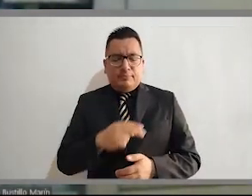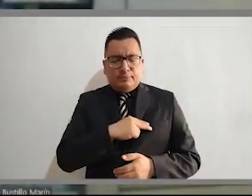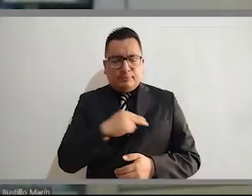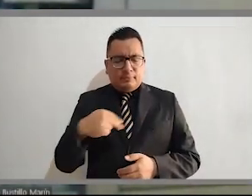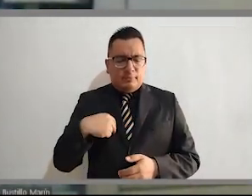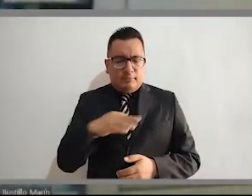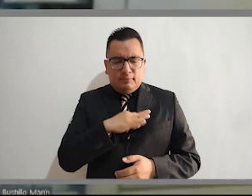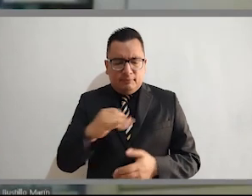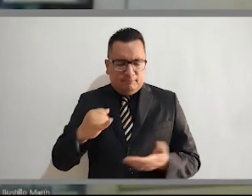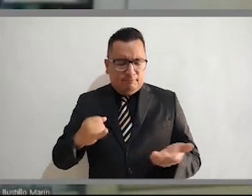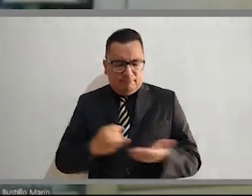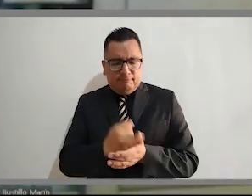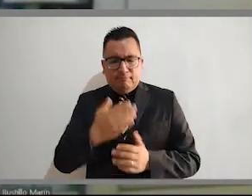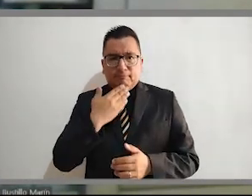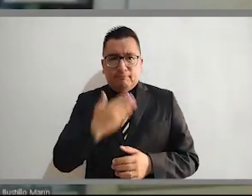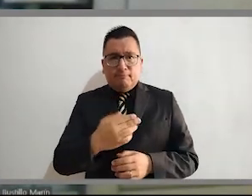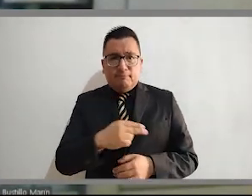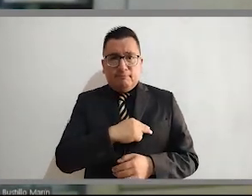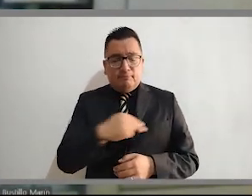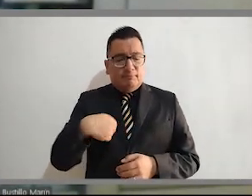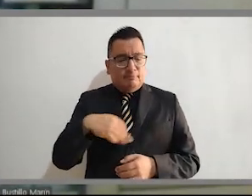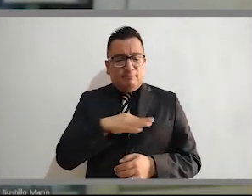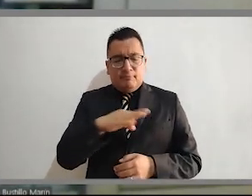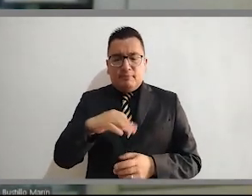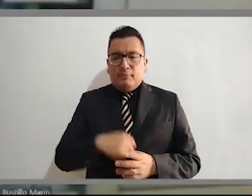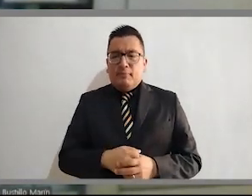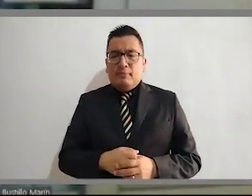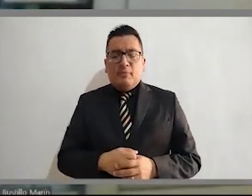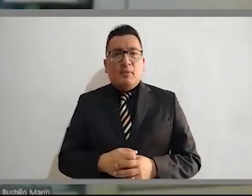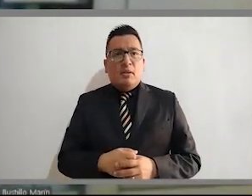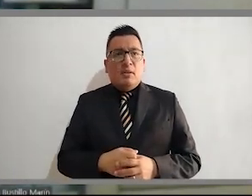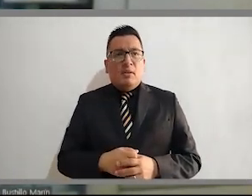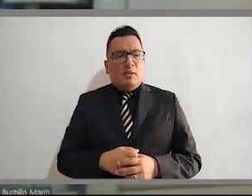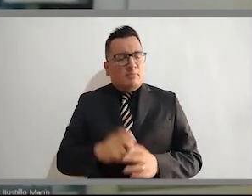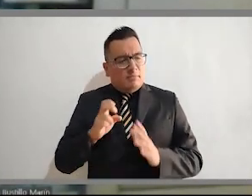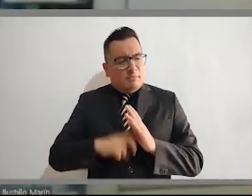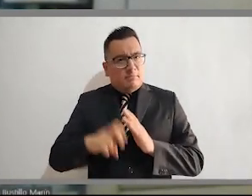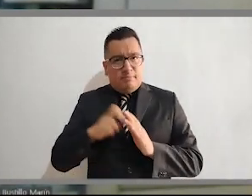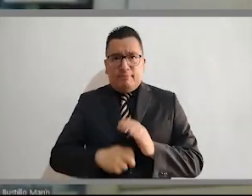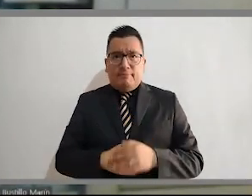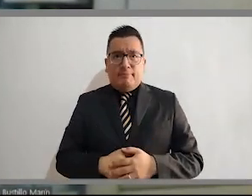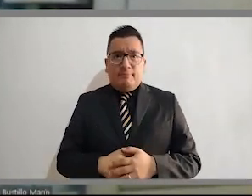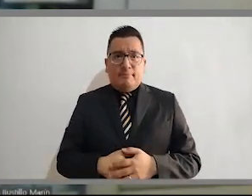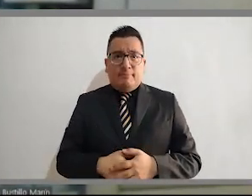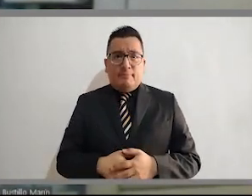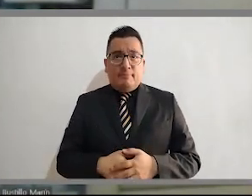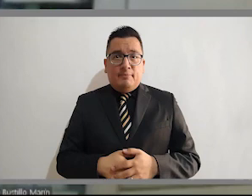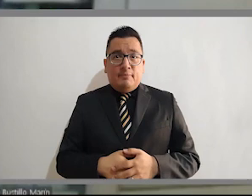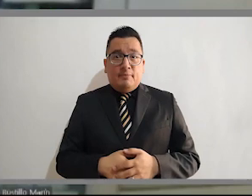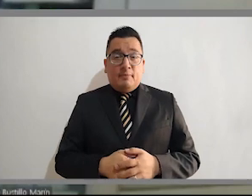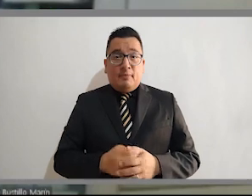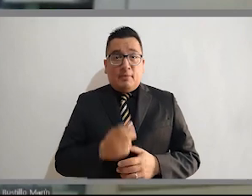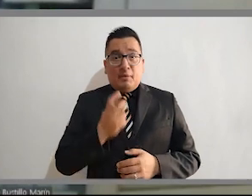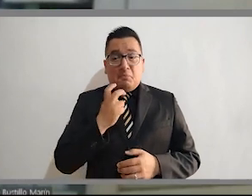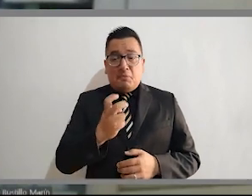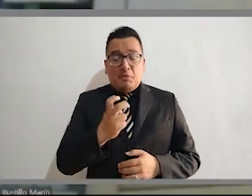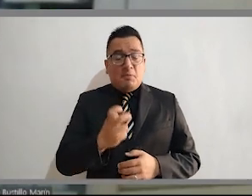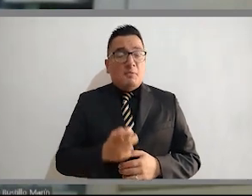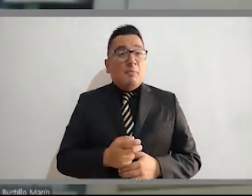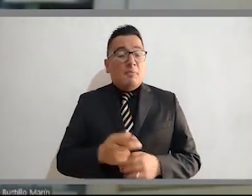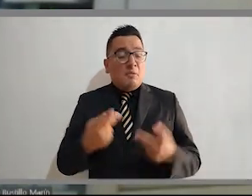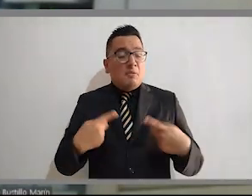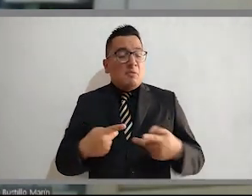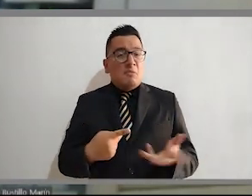tomar buenas decisiones y poder modificar decisiones que se han tomado previamente, ¿no? Y eso era lo que no se